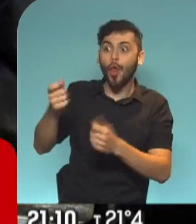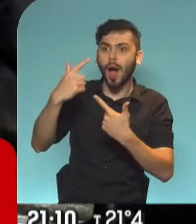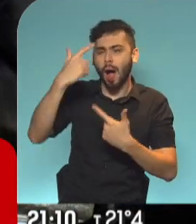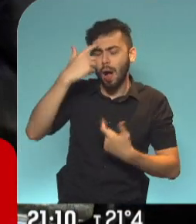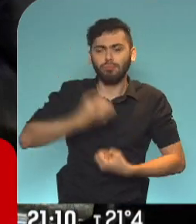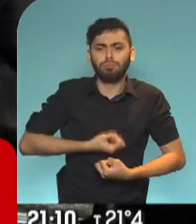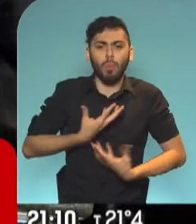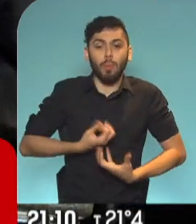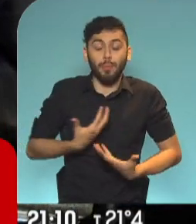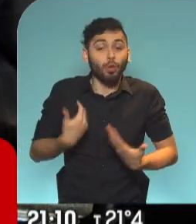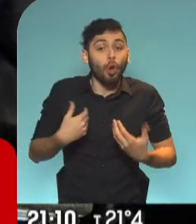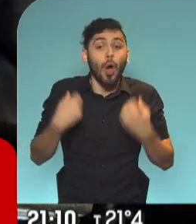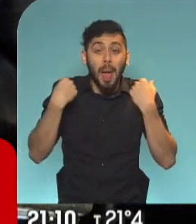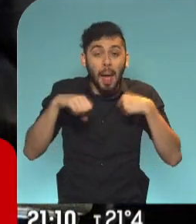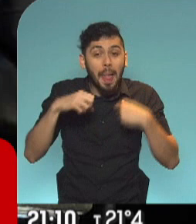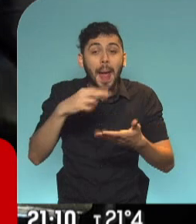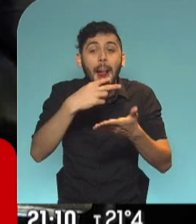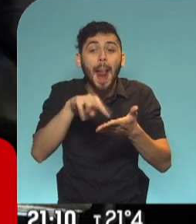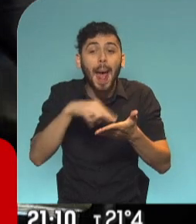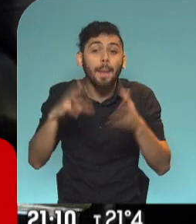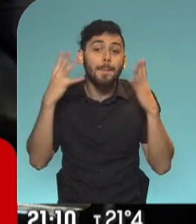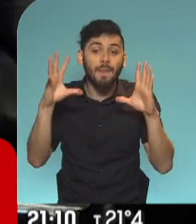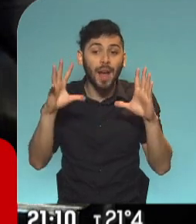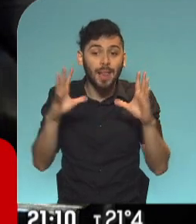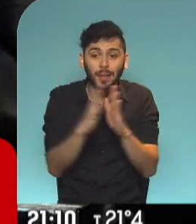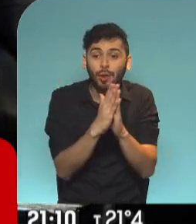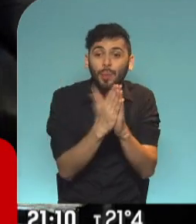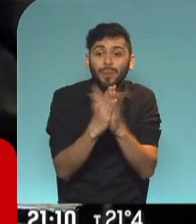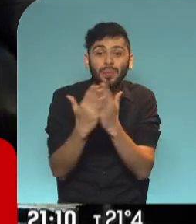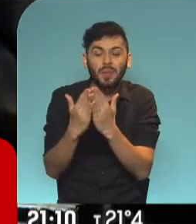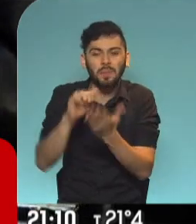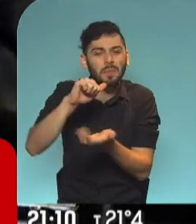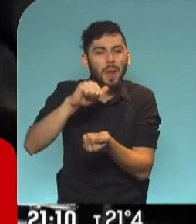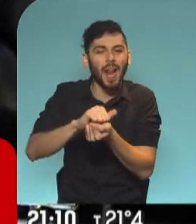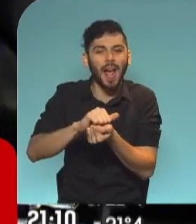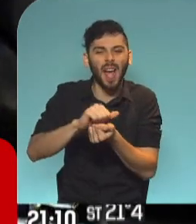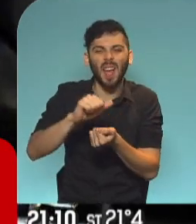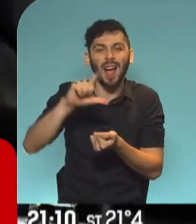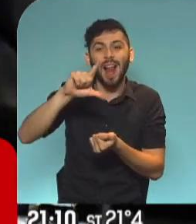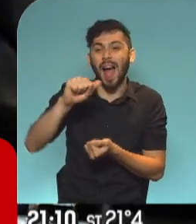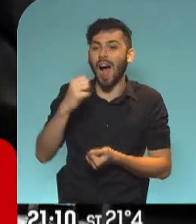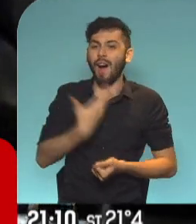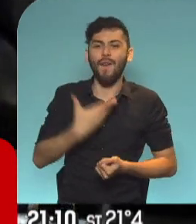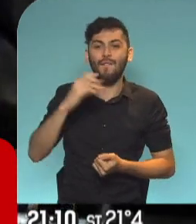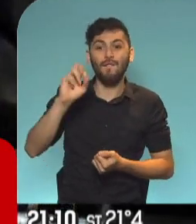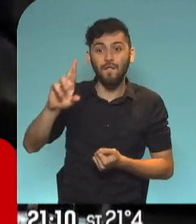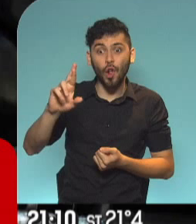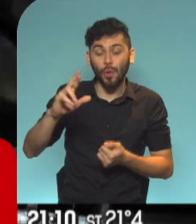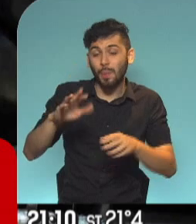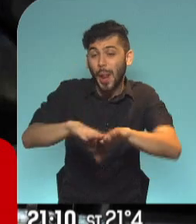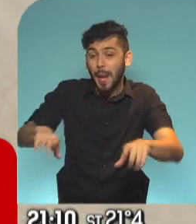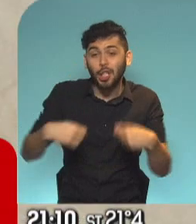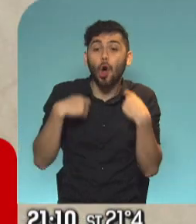aprendí a leer con Mafalda, con los 10 tomitos de Ediciones de la Flor, ¿no? Que sigo regalando a las nuevas